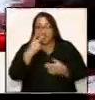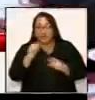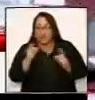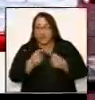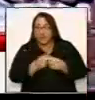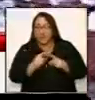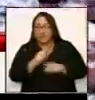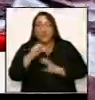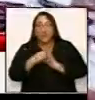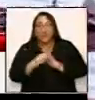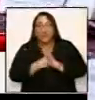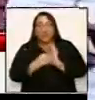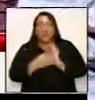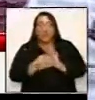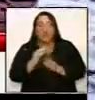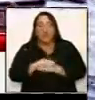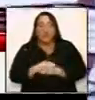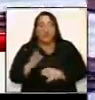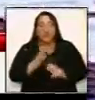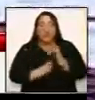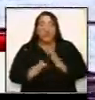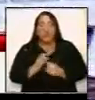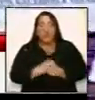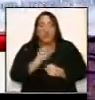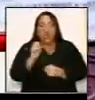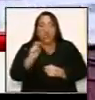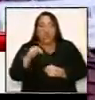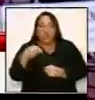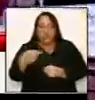comisión también el proyecto de ley que hemos presentado sobre financiamiento de ONGs.